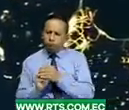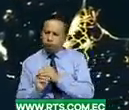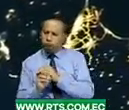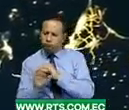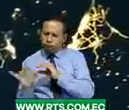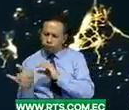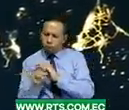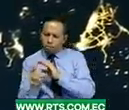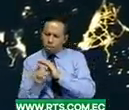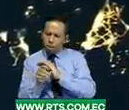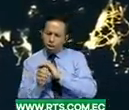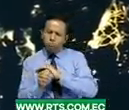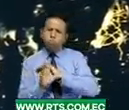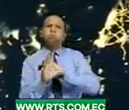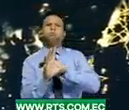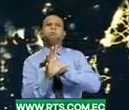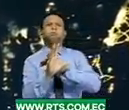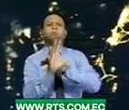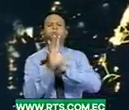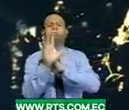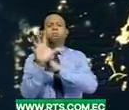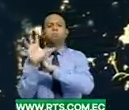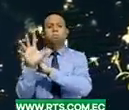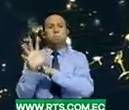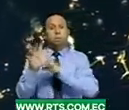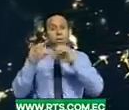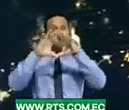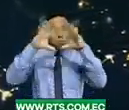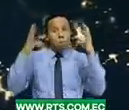la vida en el planeta como la conocemos sería imposible.